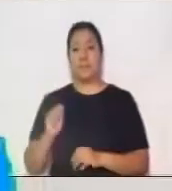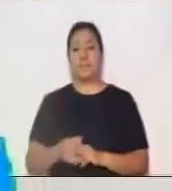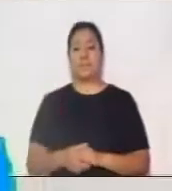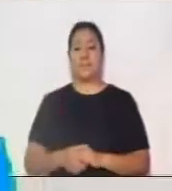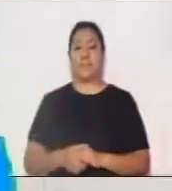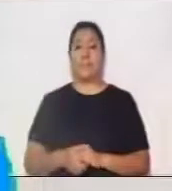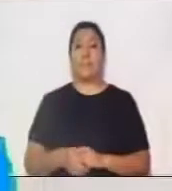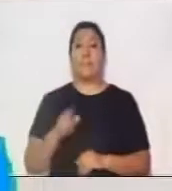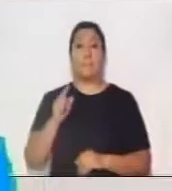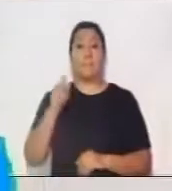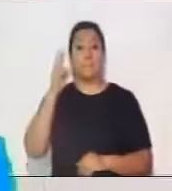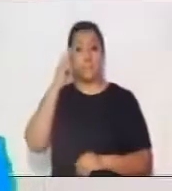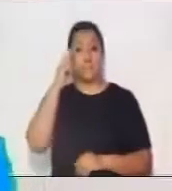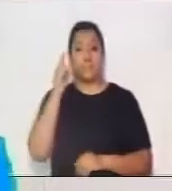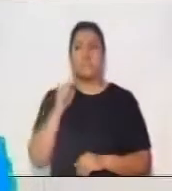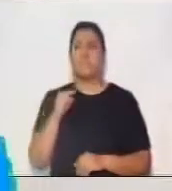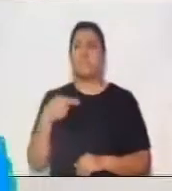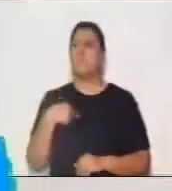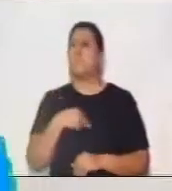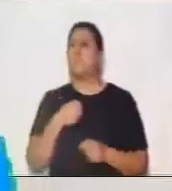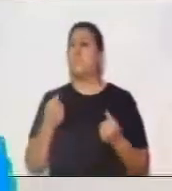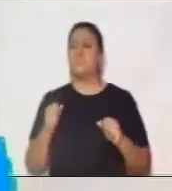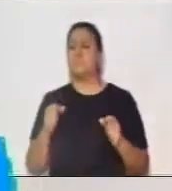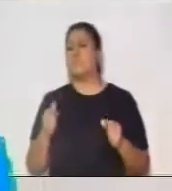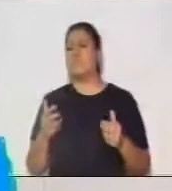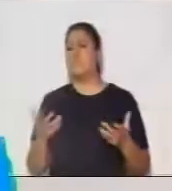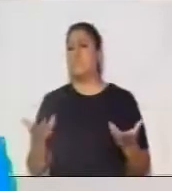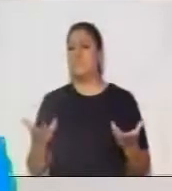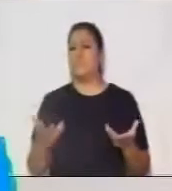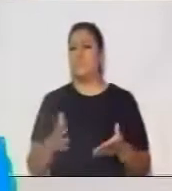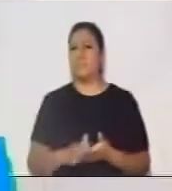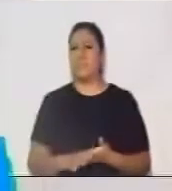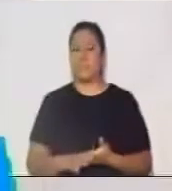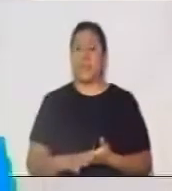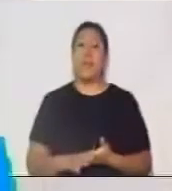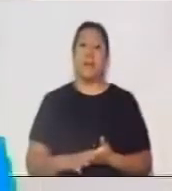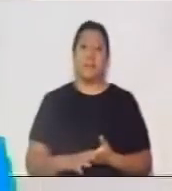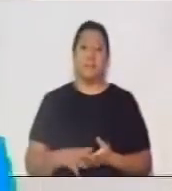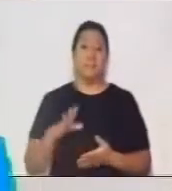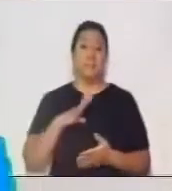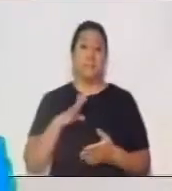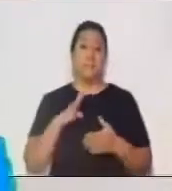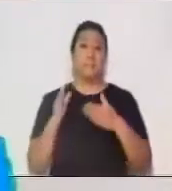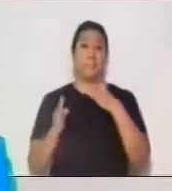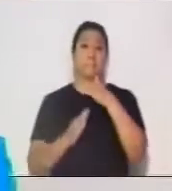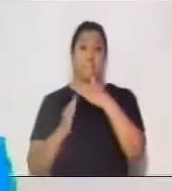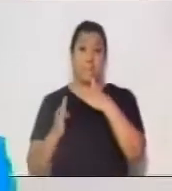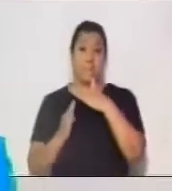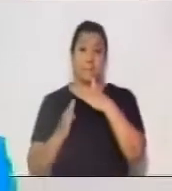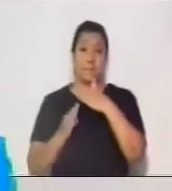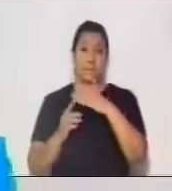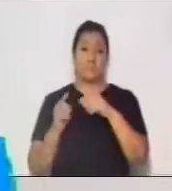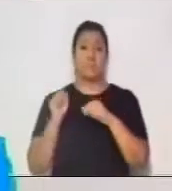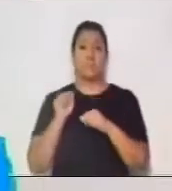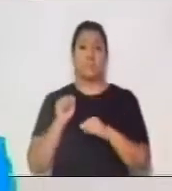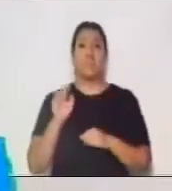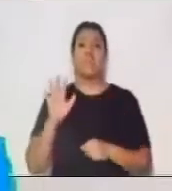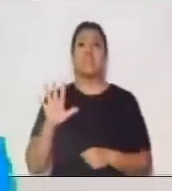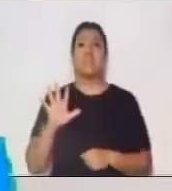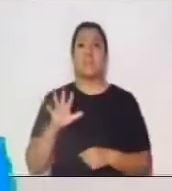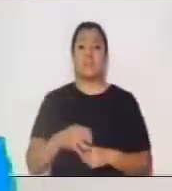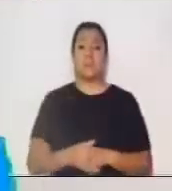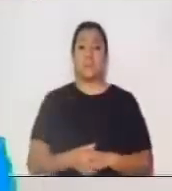a tu lucha. Ahora Sedex Antibacterial es el primer detergente para ropa con eficacia 100% comprobada contra el virus